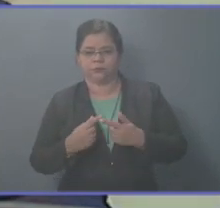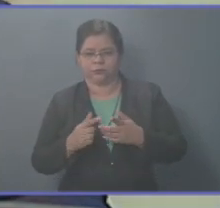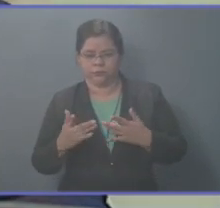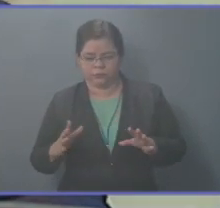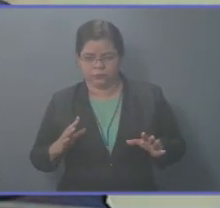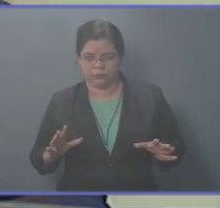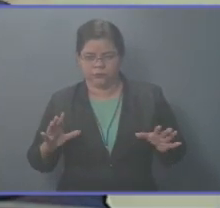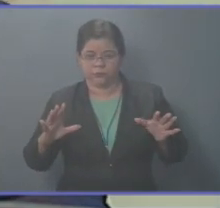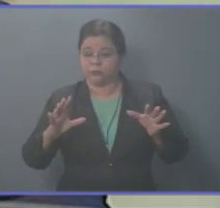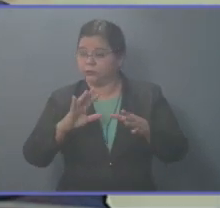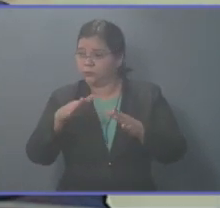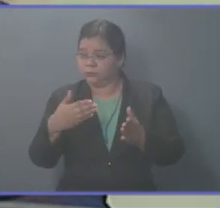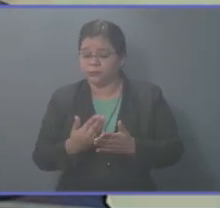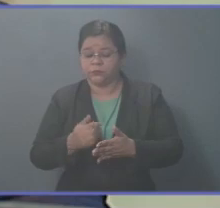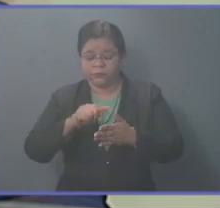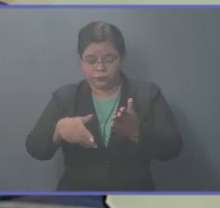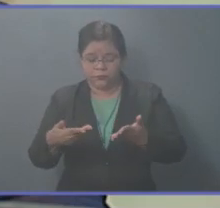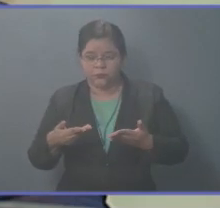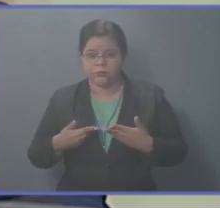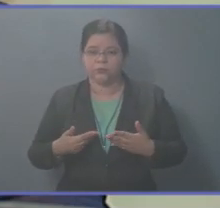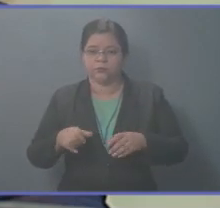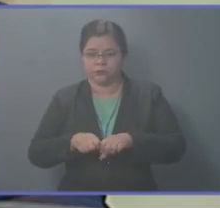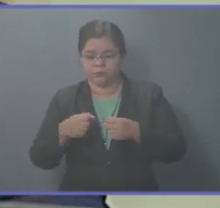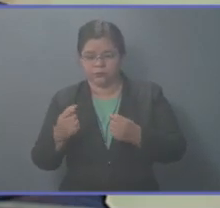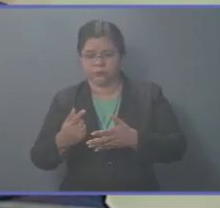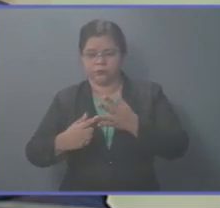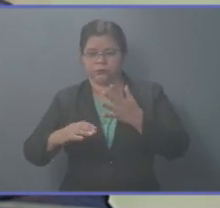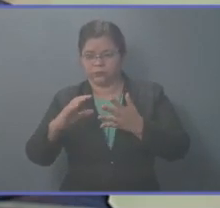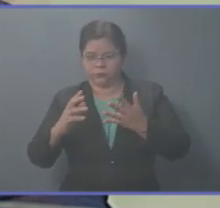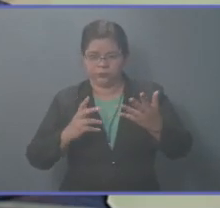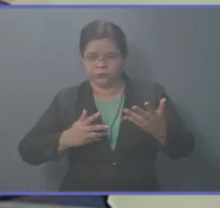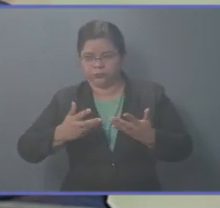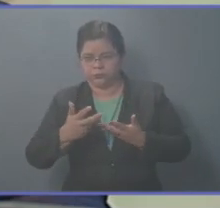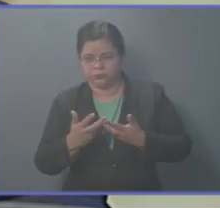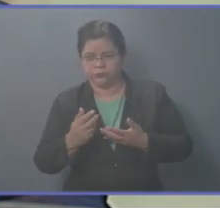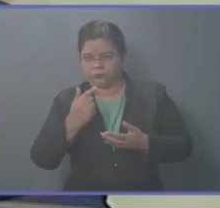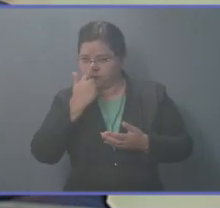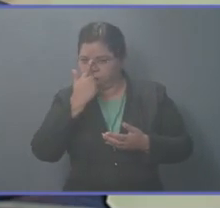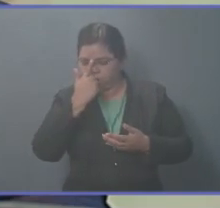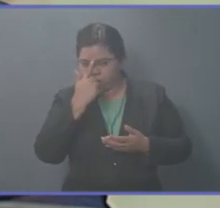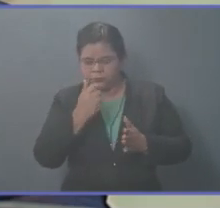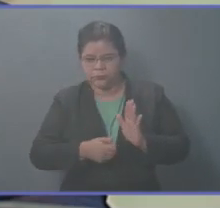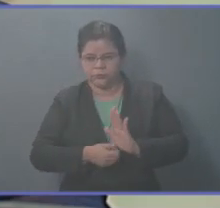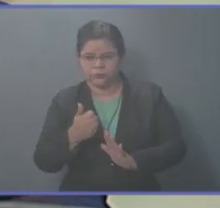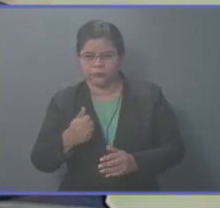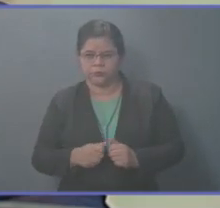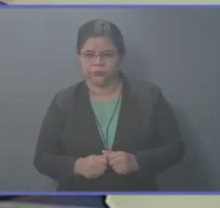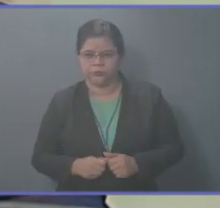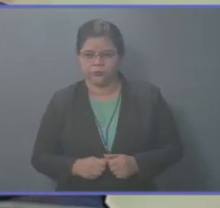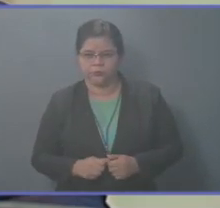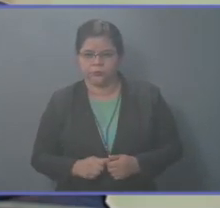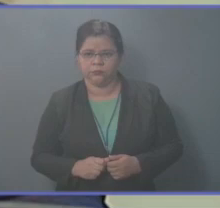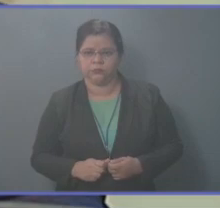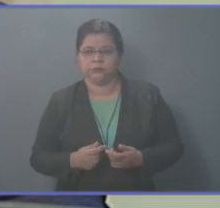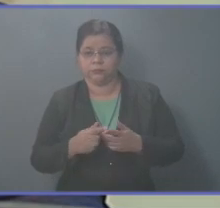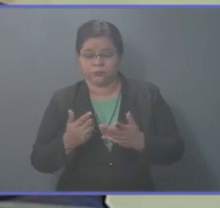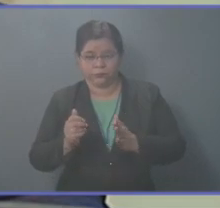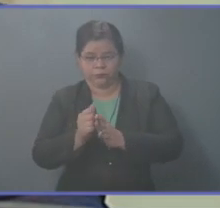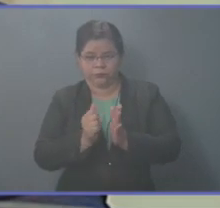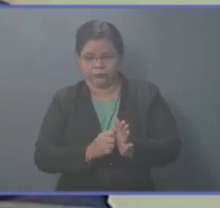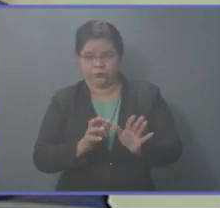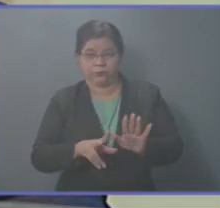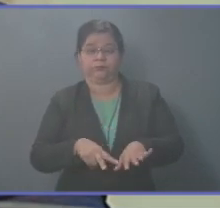tribunal estime la probable vulneración de una disposición constitucional, acto de inconstitucionalidad 37-2015 ya